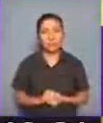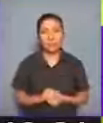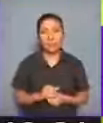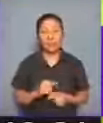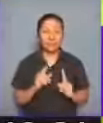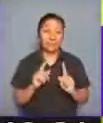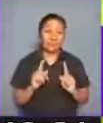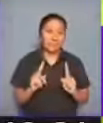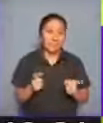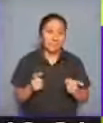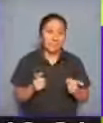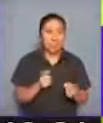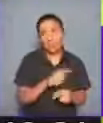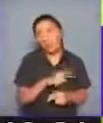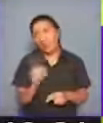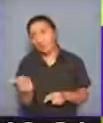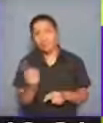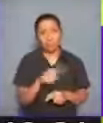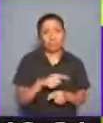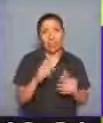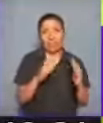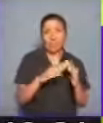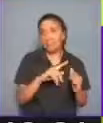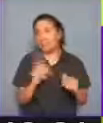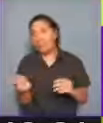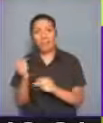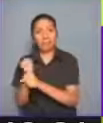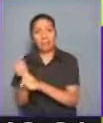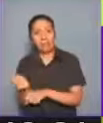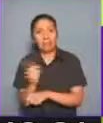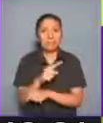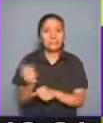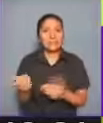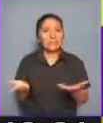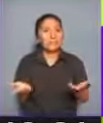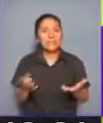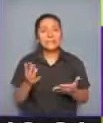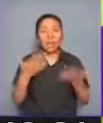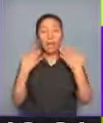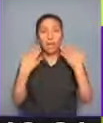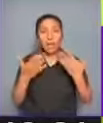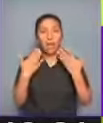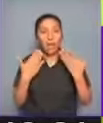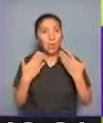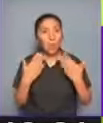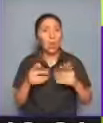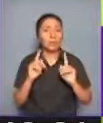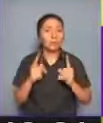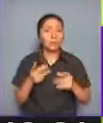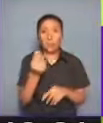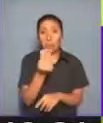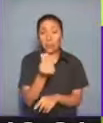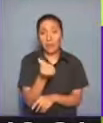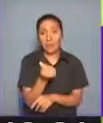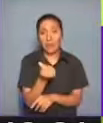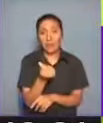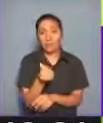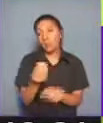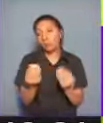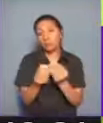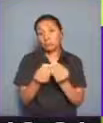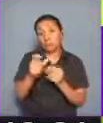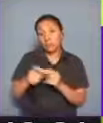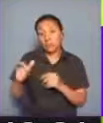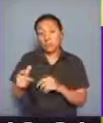también para volver a sus hogares con este intenso calor y también por la cuestión de de los precios no muchas personas que viven en sectores de alto